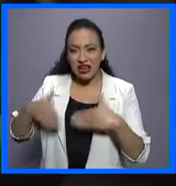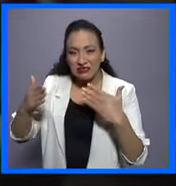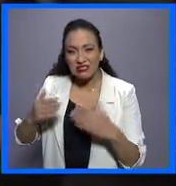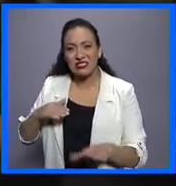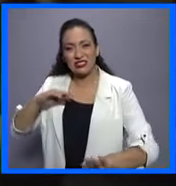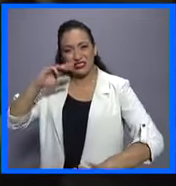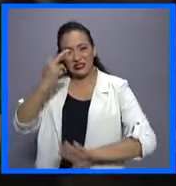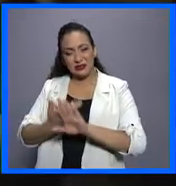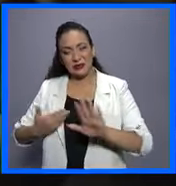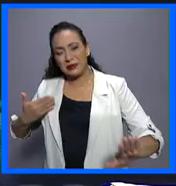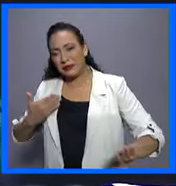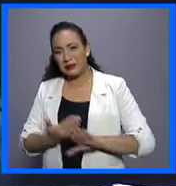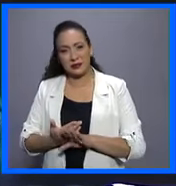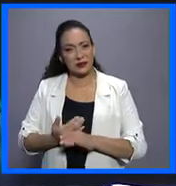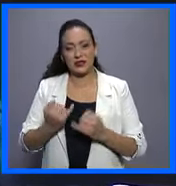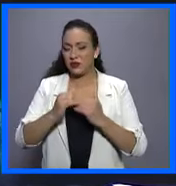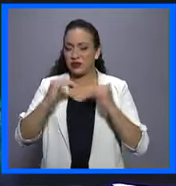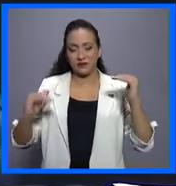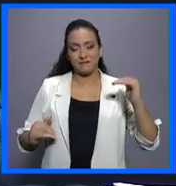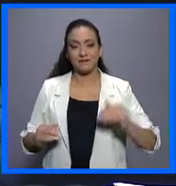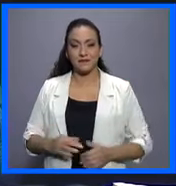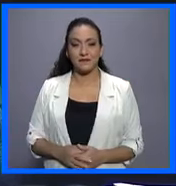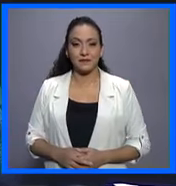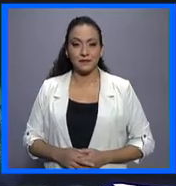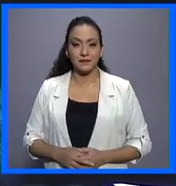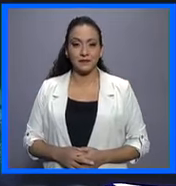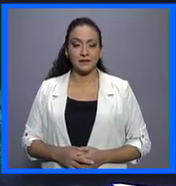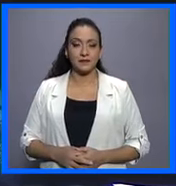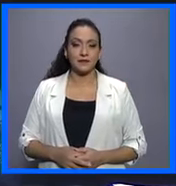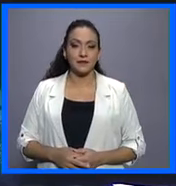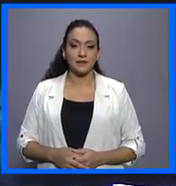violencia y desigualdad. ¿Cómo